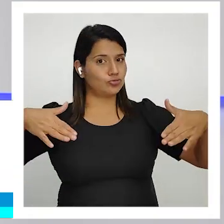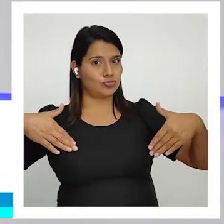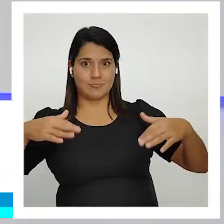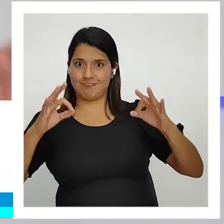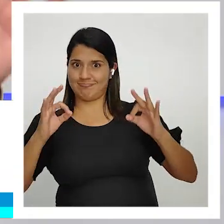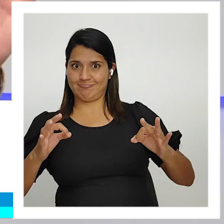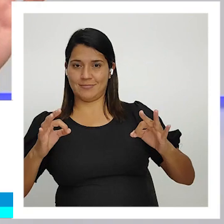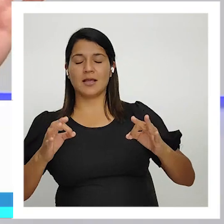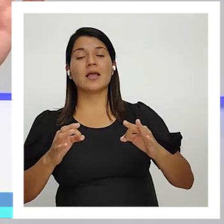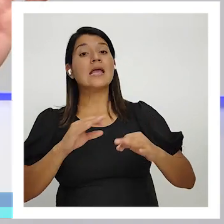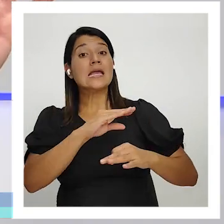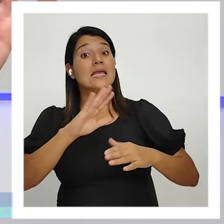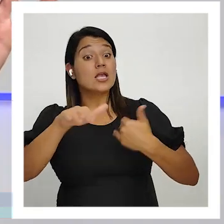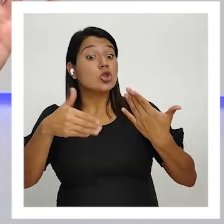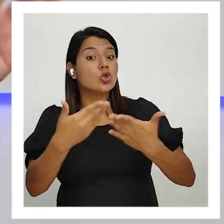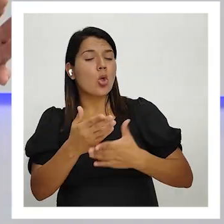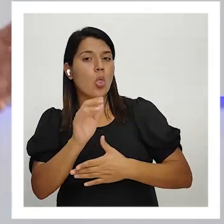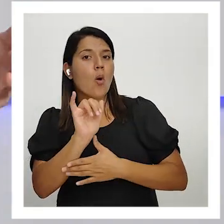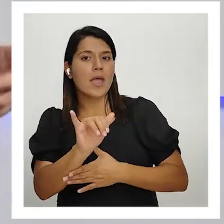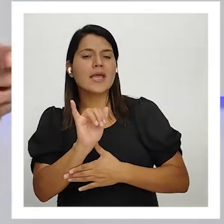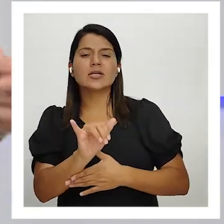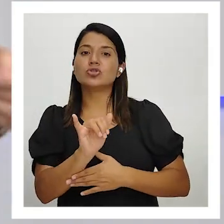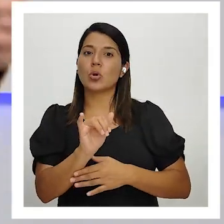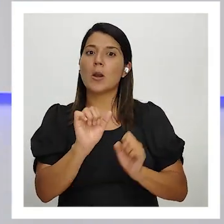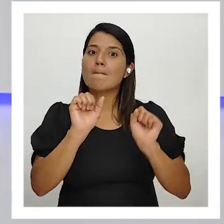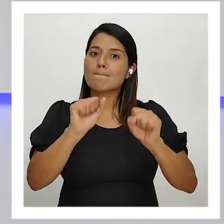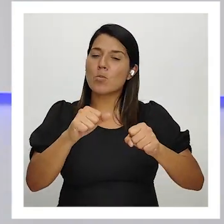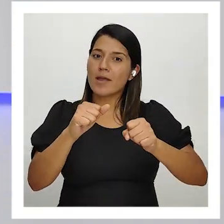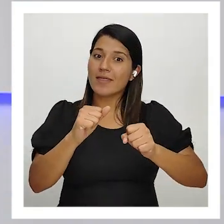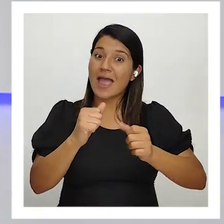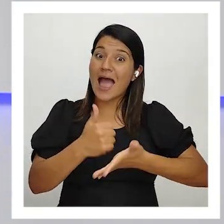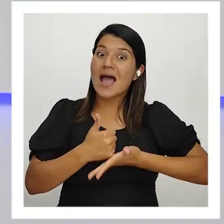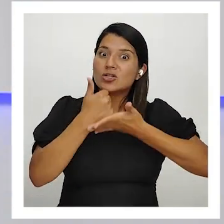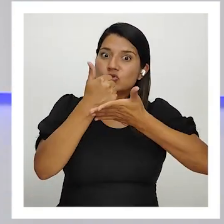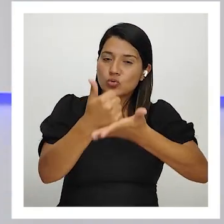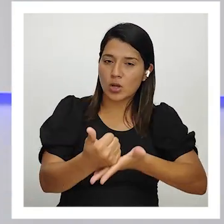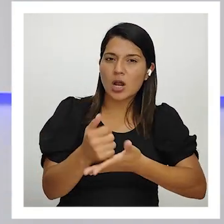haciendo bien, y todo eso le va a ser un insumo